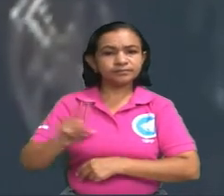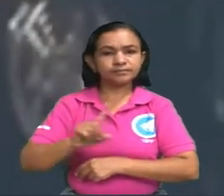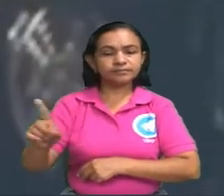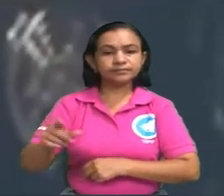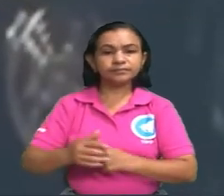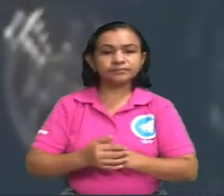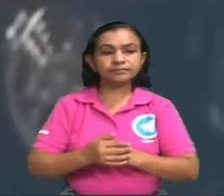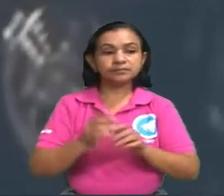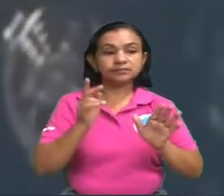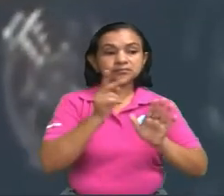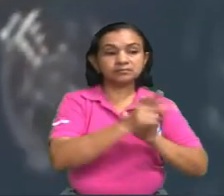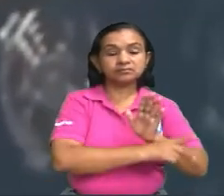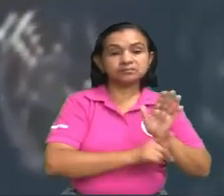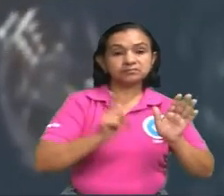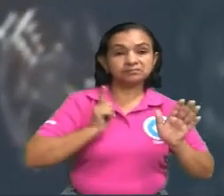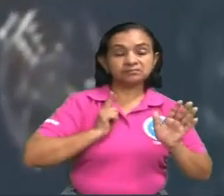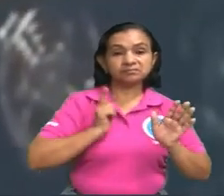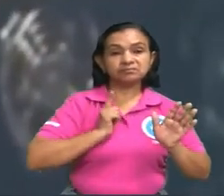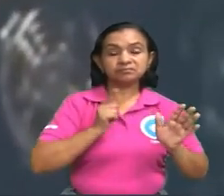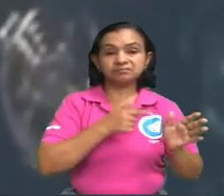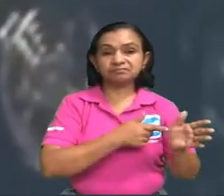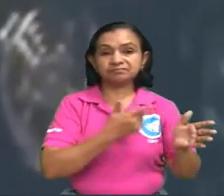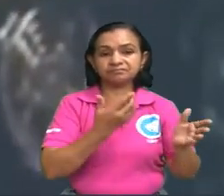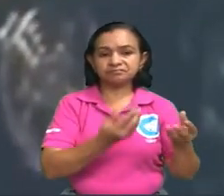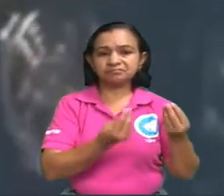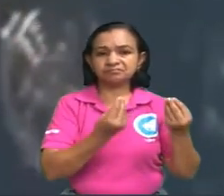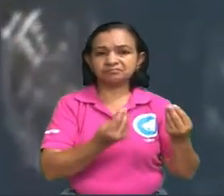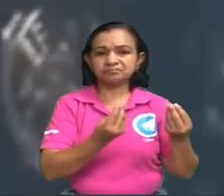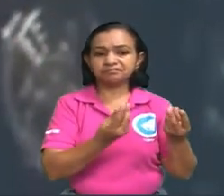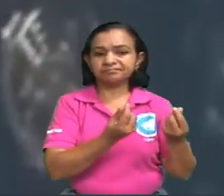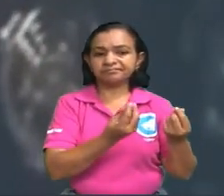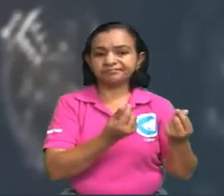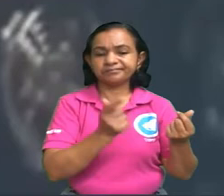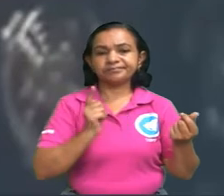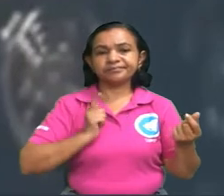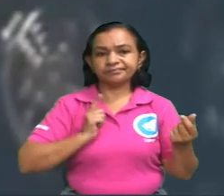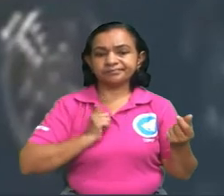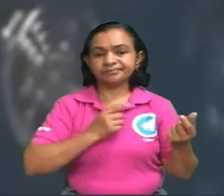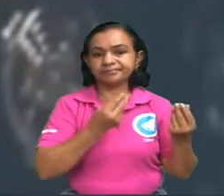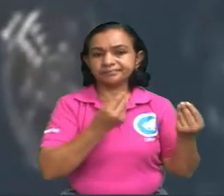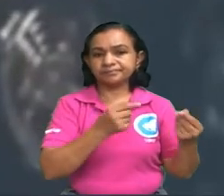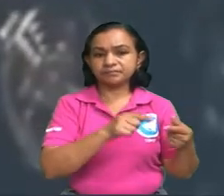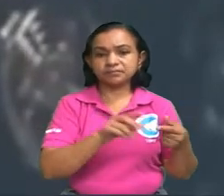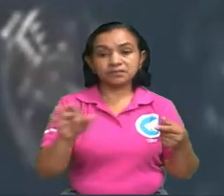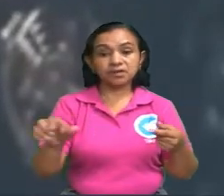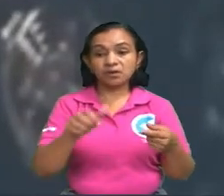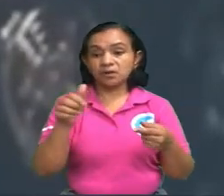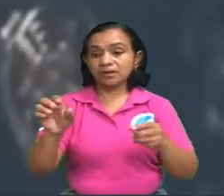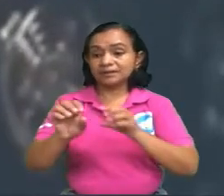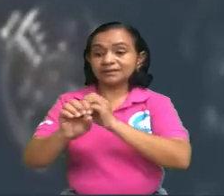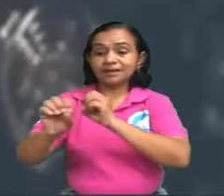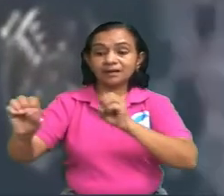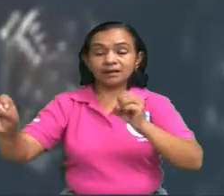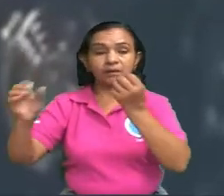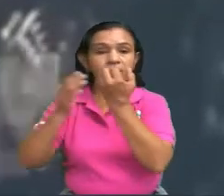Unos países poseen, en fin, abundantes recursos. Otros no poseen